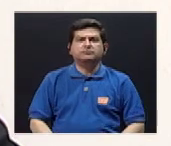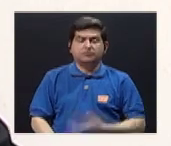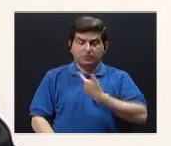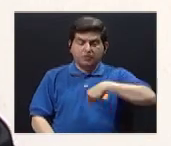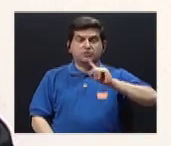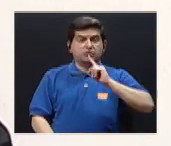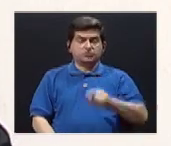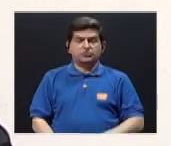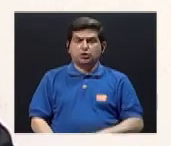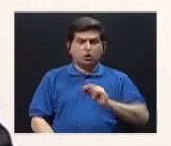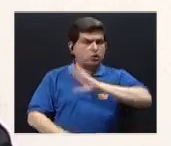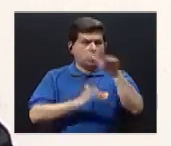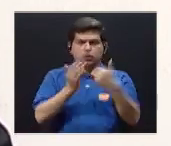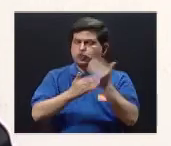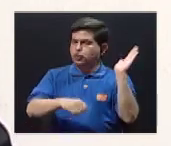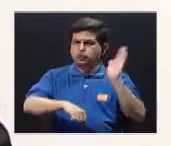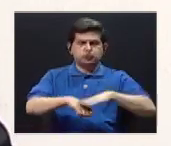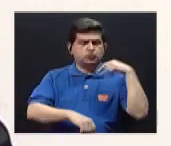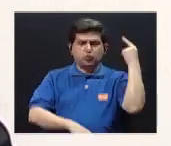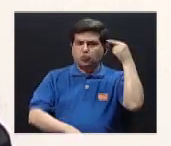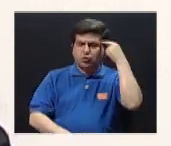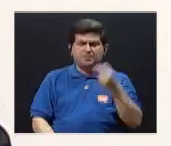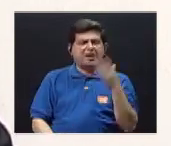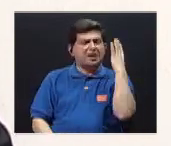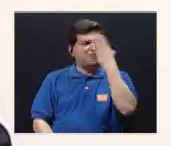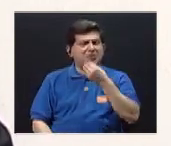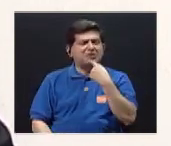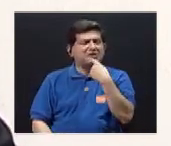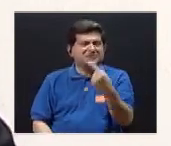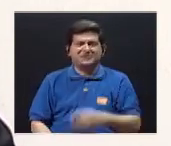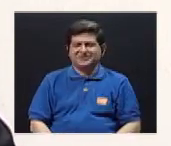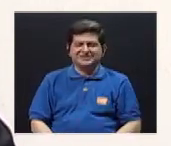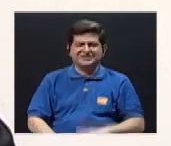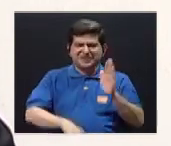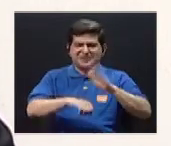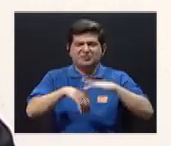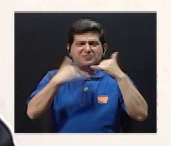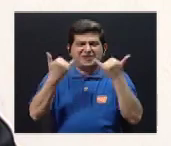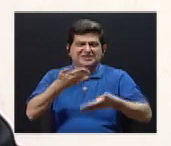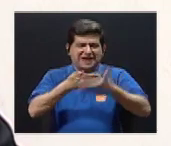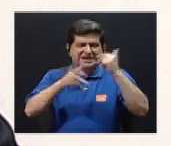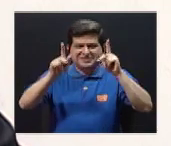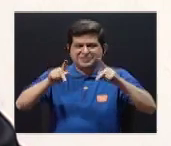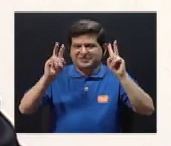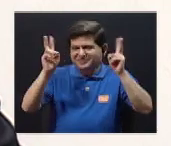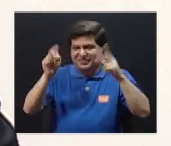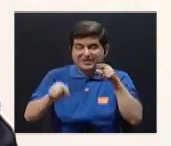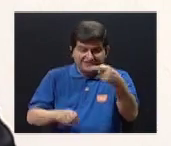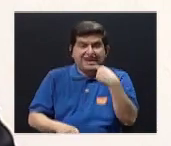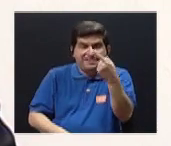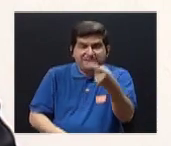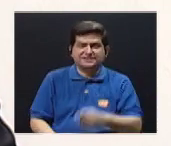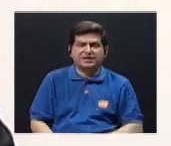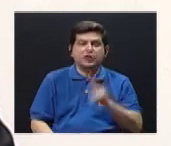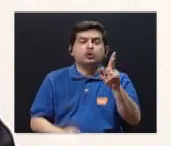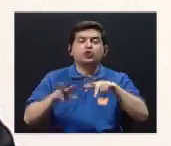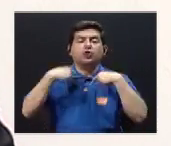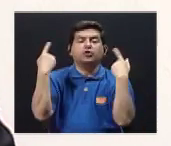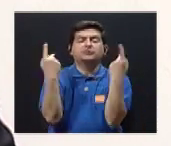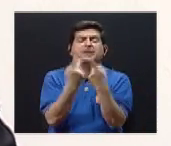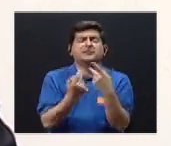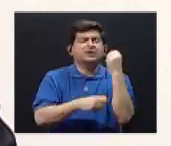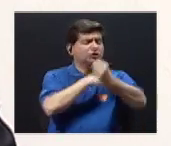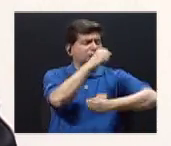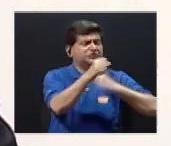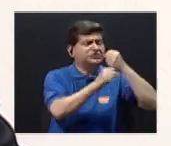y nosotros decimos, no todo es culpa del gobierno, muy bonito echarle la culpa a los que ya estuvieron, pero él lo dice, hay dos partidos que